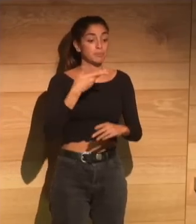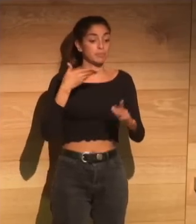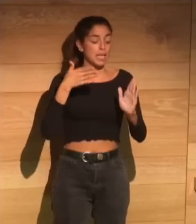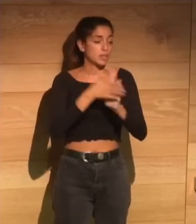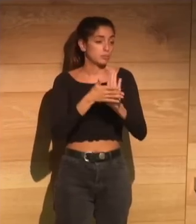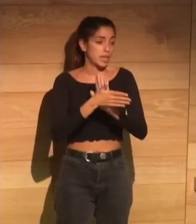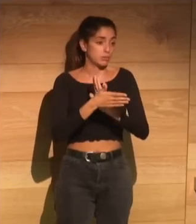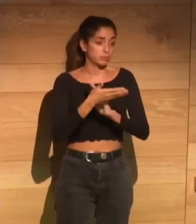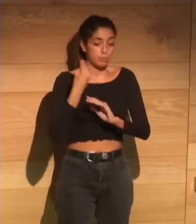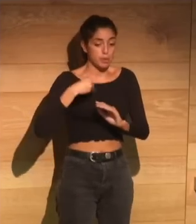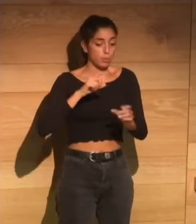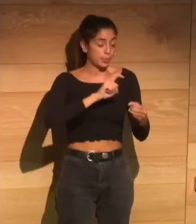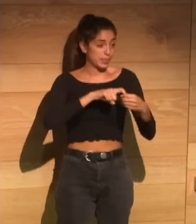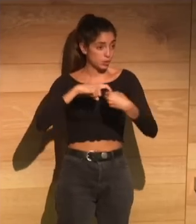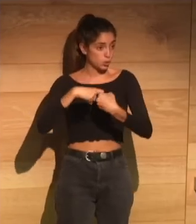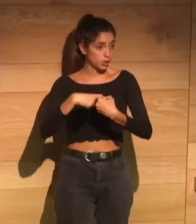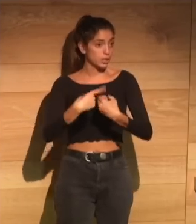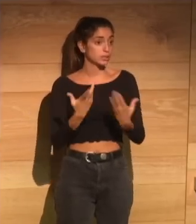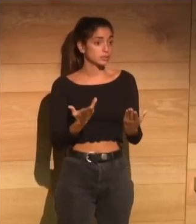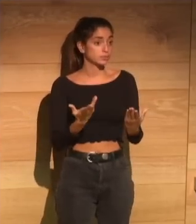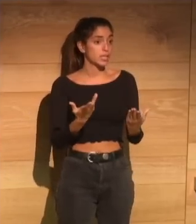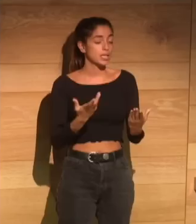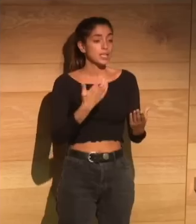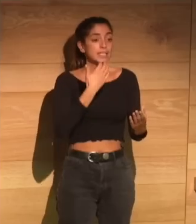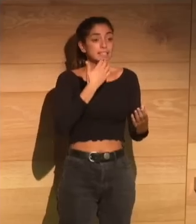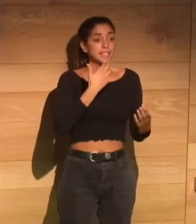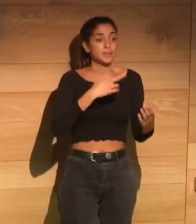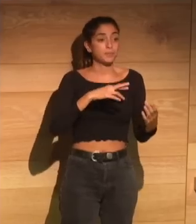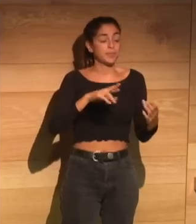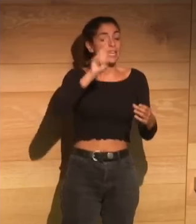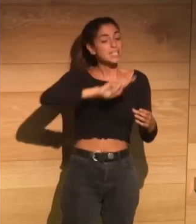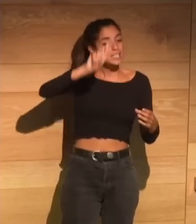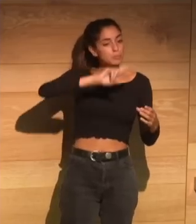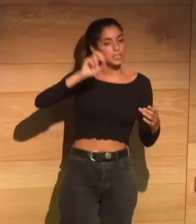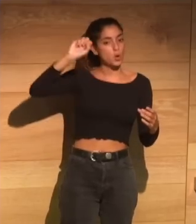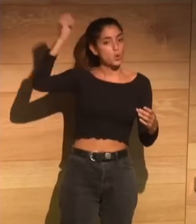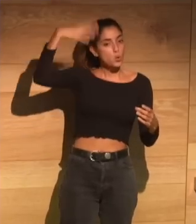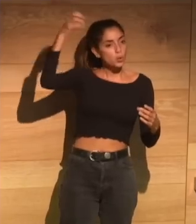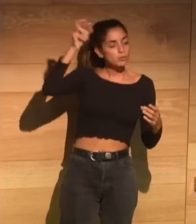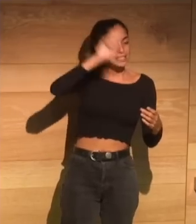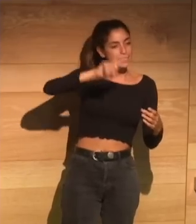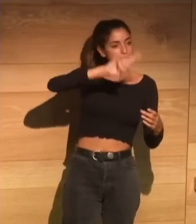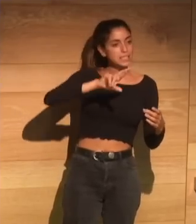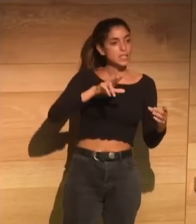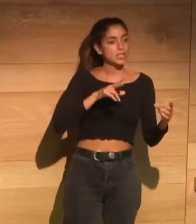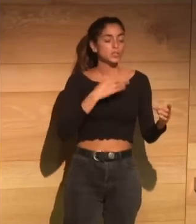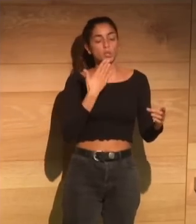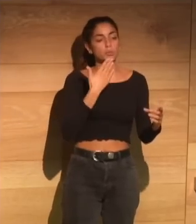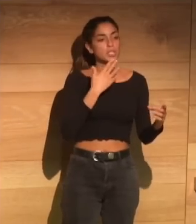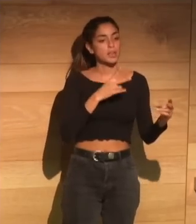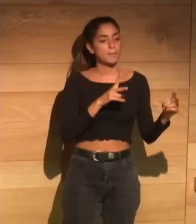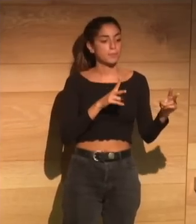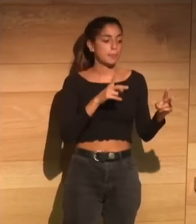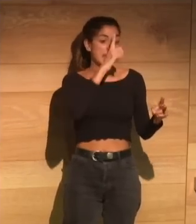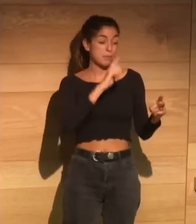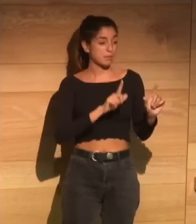en las discotecas actuales, cuando se dispara de forma repetida sobre alguien en movimiento, lo que crea es como un montón de fases fijas de todo eso. De